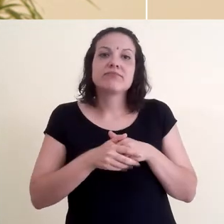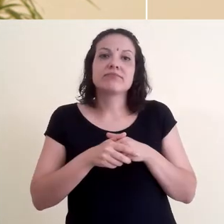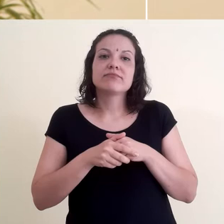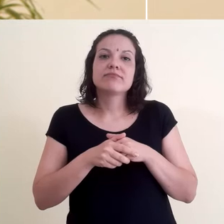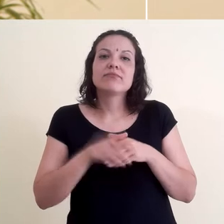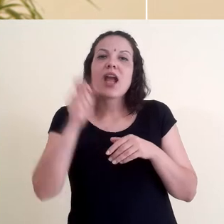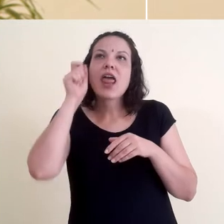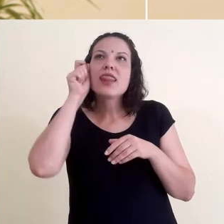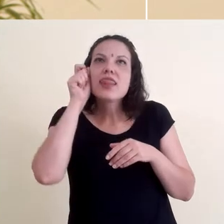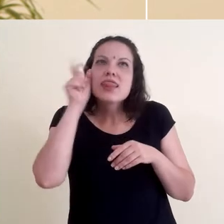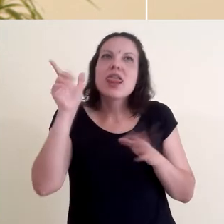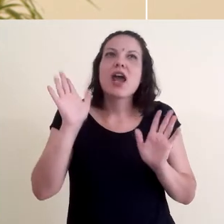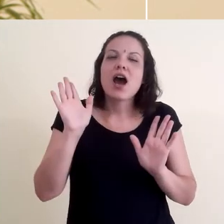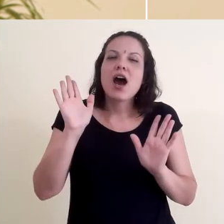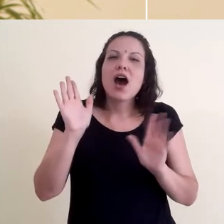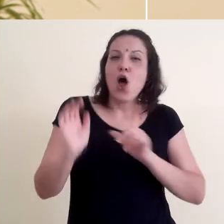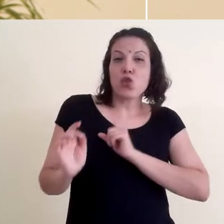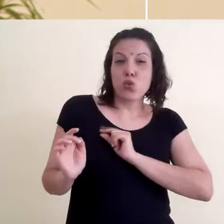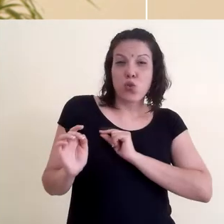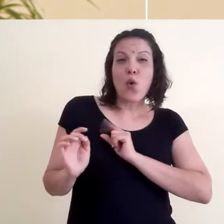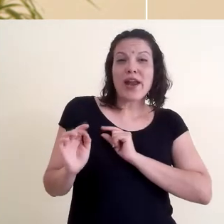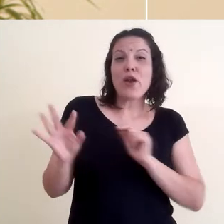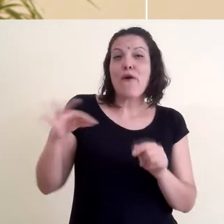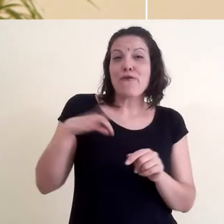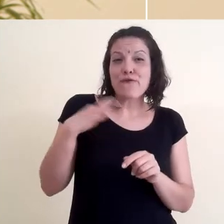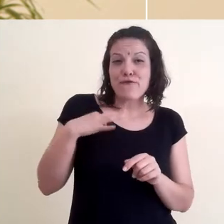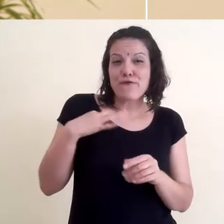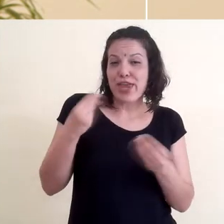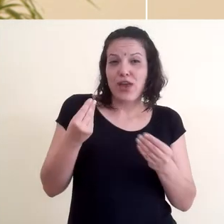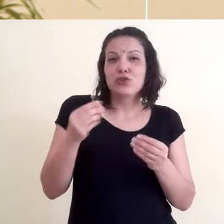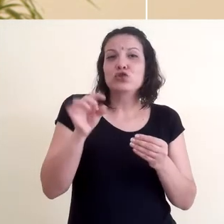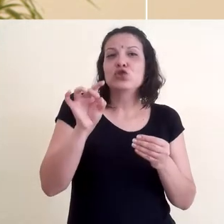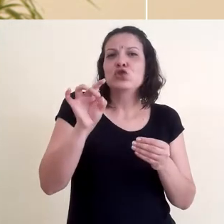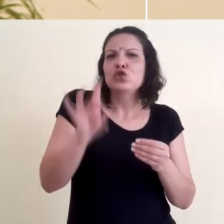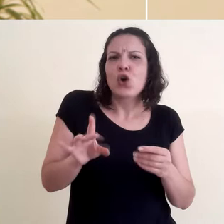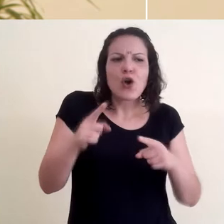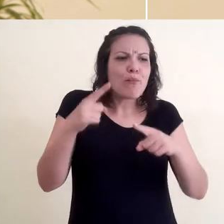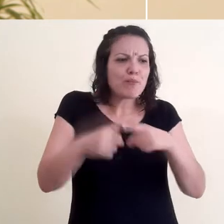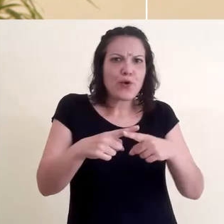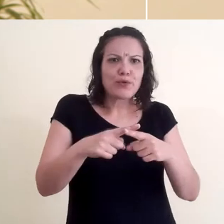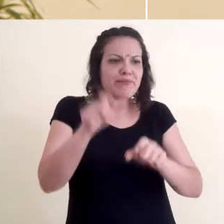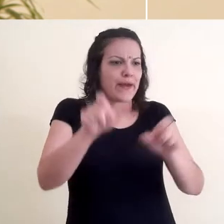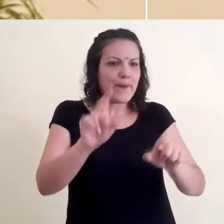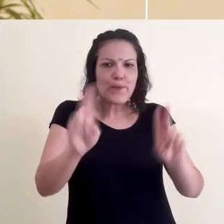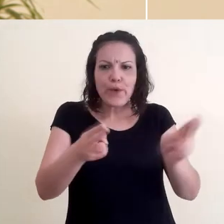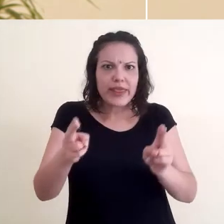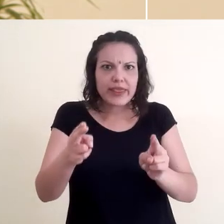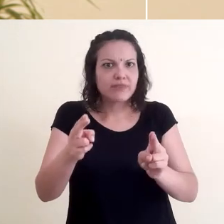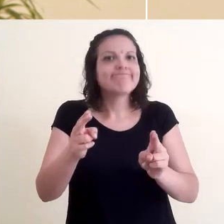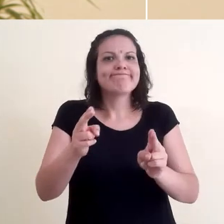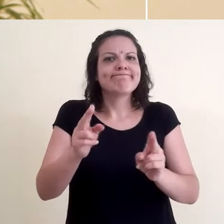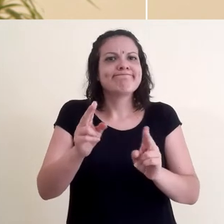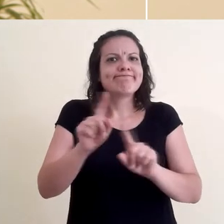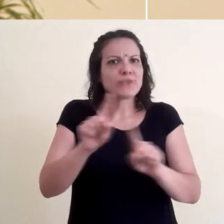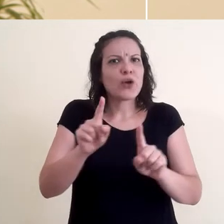no solamente hacemos duelos en nuestra vida ante la muerte, hacemos duelos en nuestra vida ante pérdidas